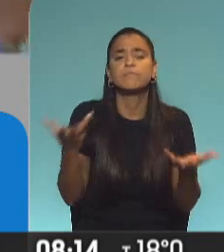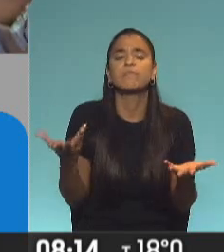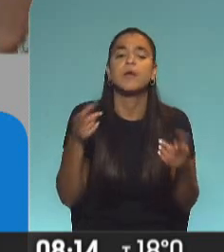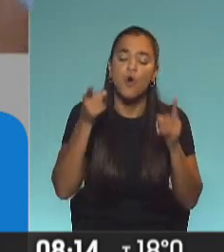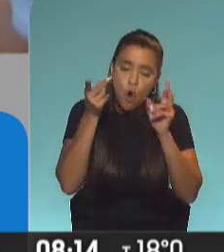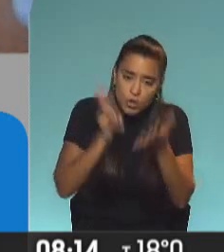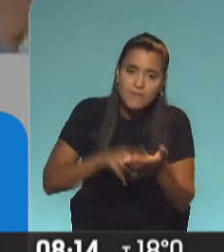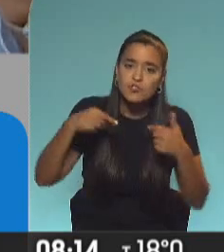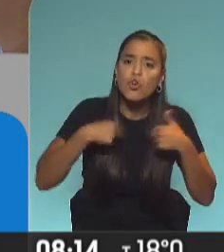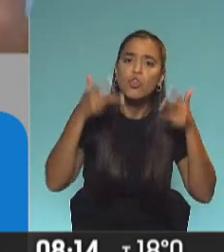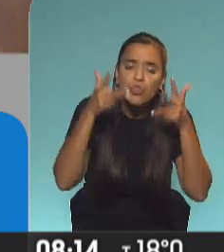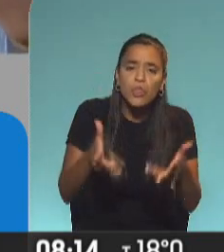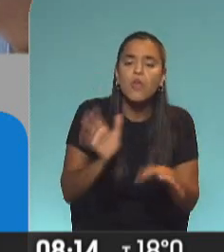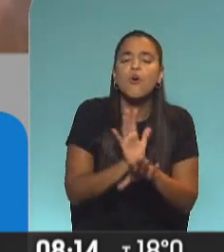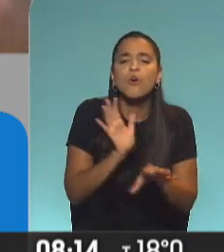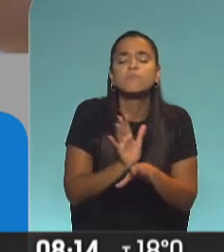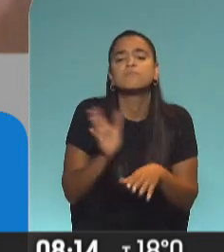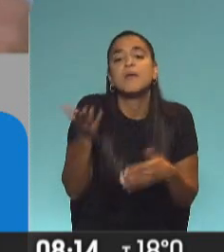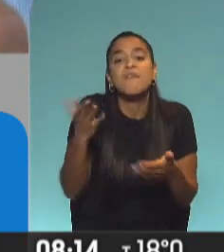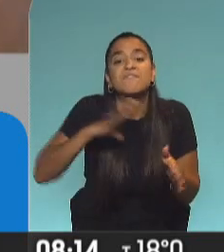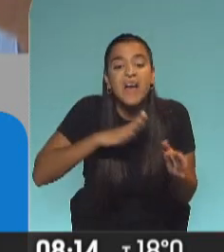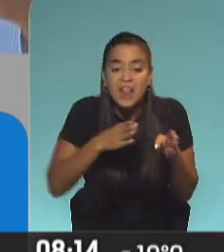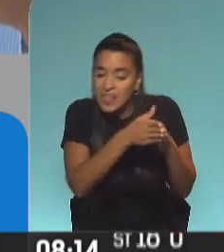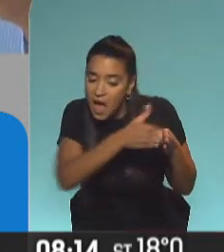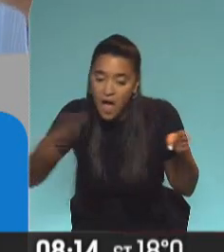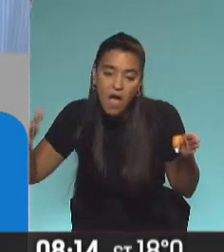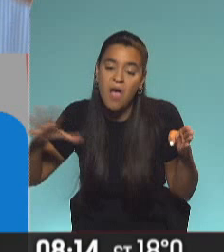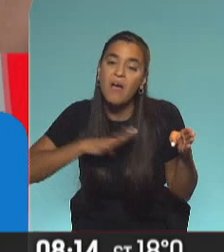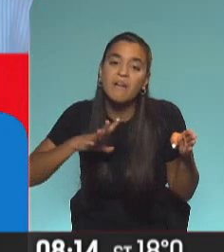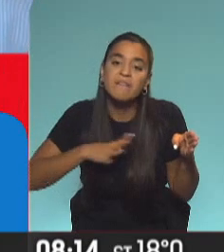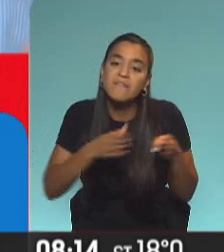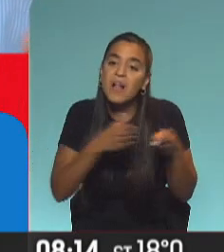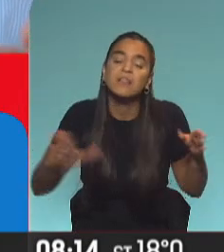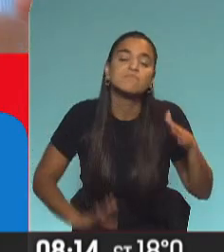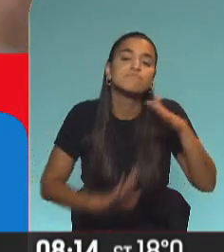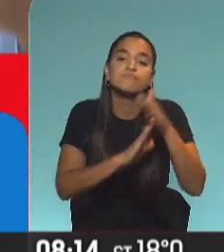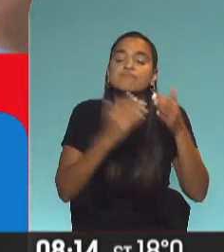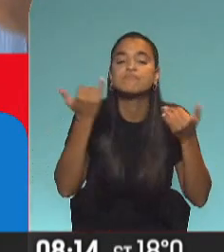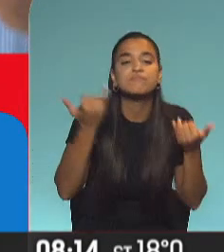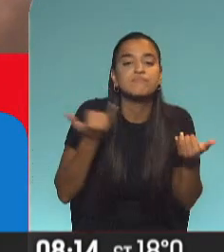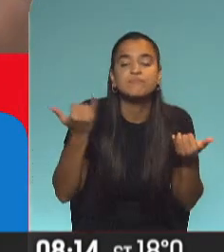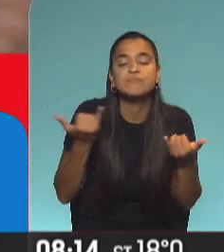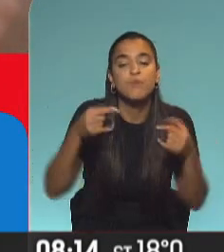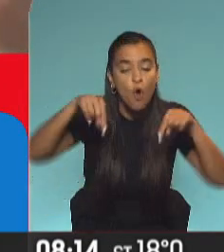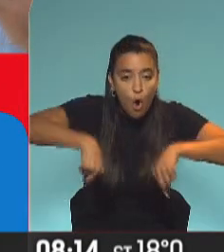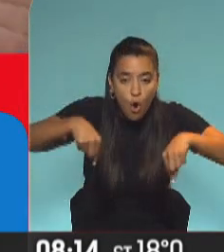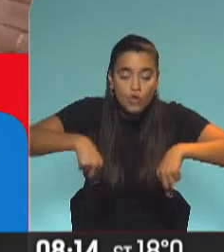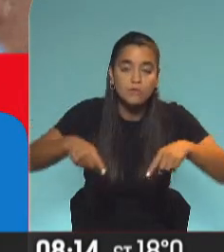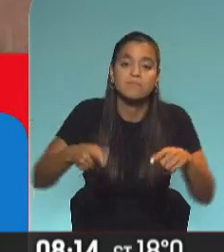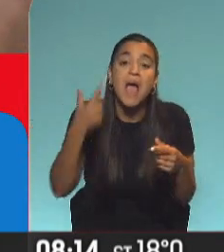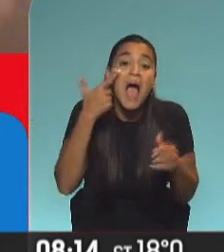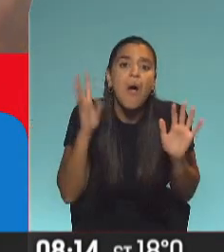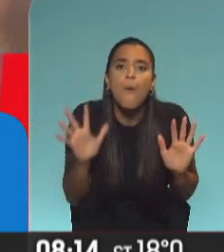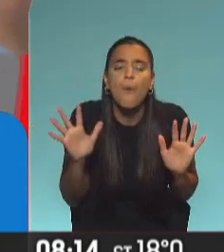insisto, la historia debe escribirse sobre los hechos fundamentados. Es decir, hoy por hoy